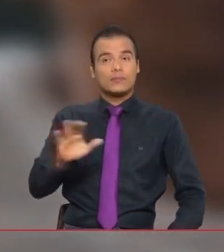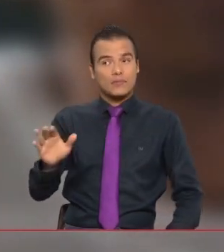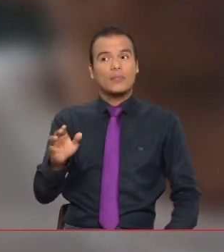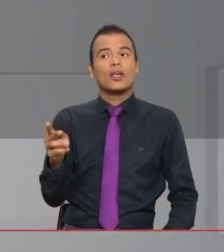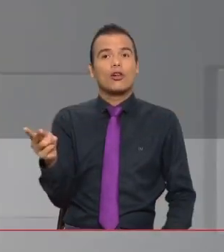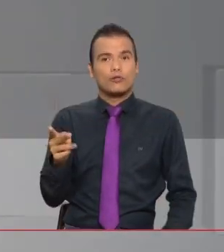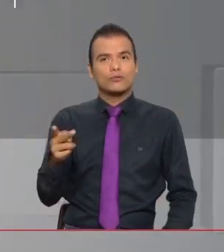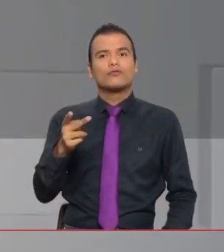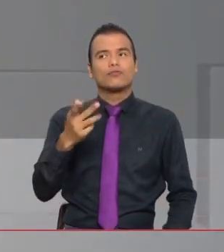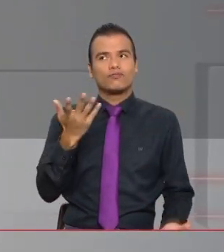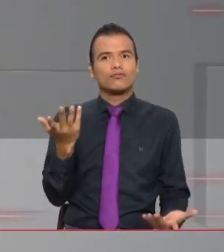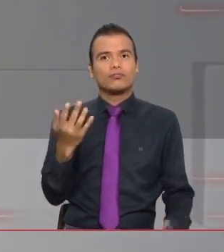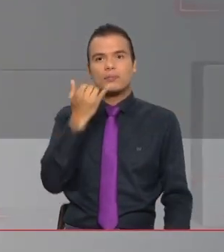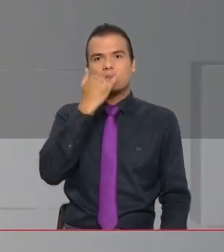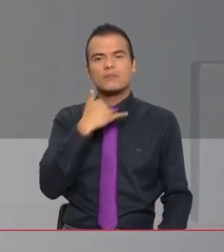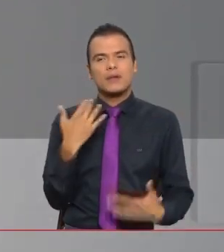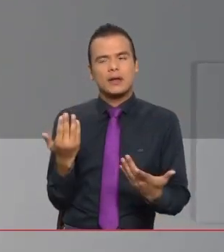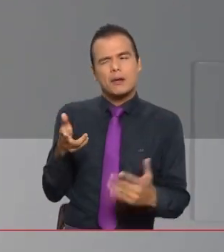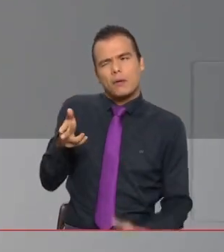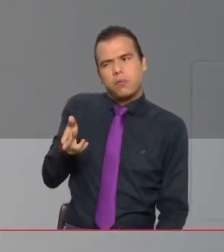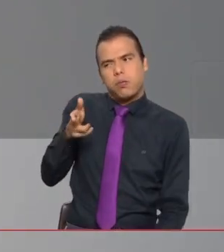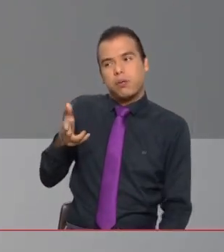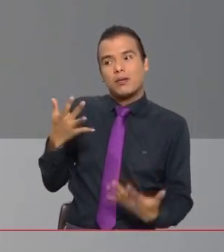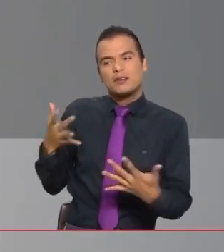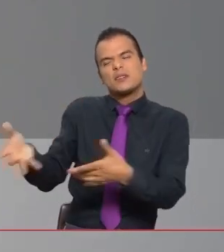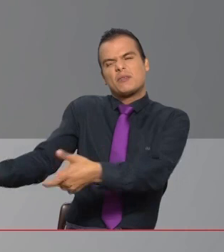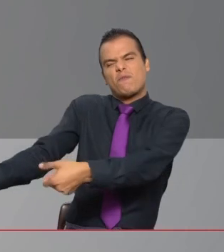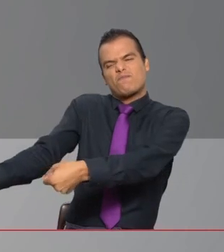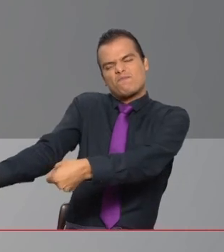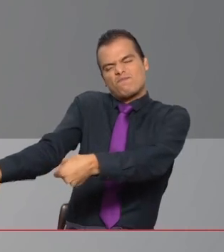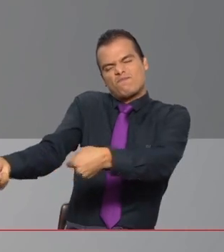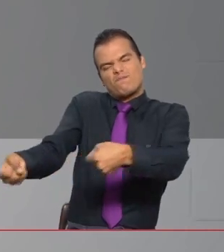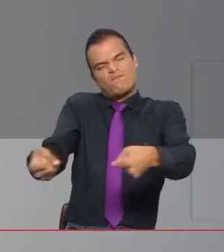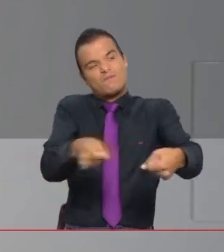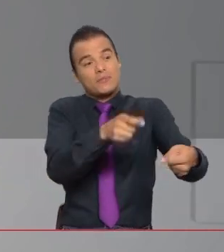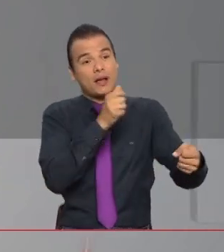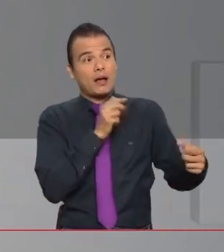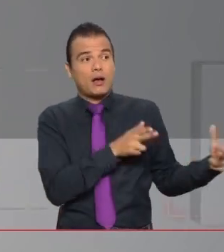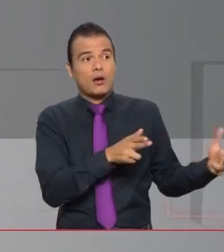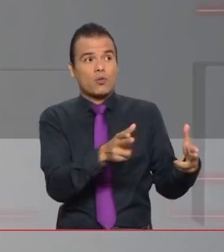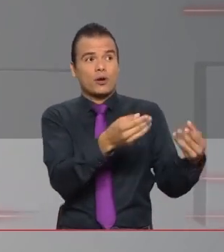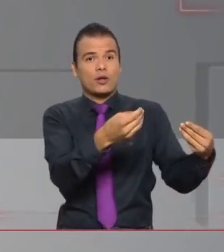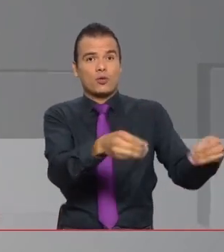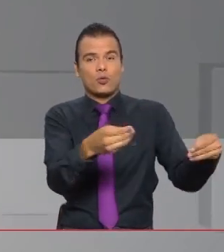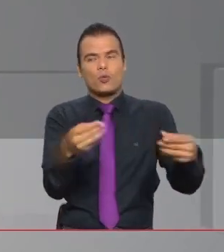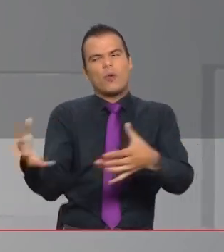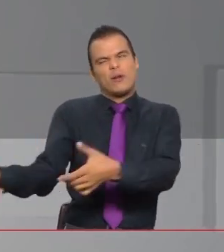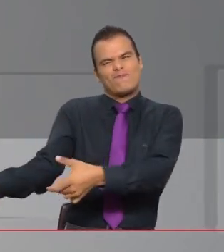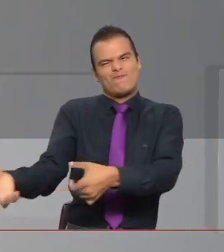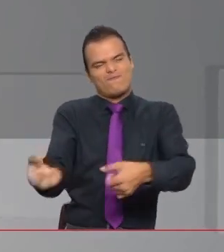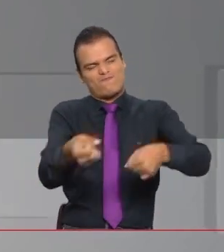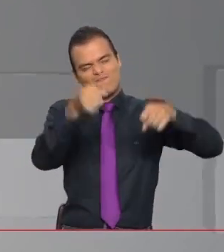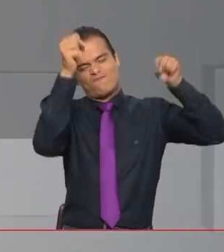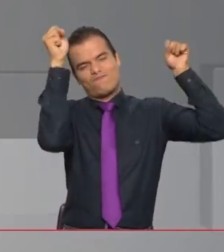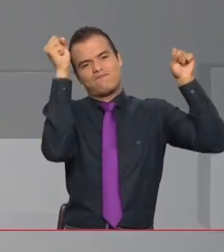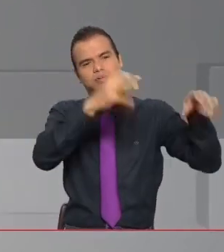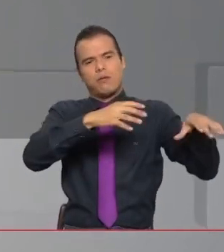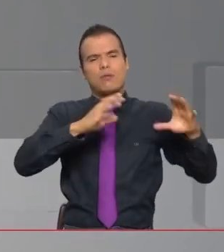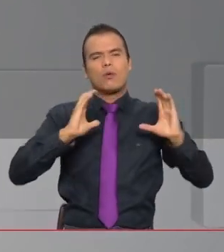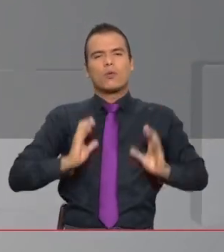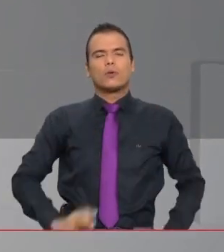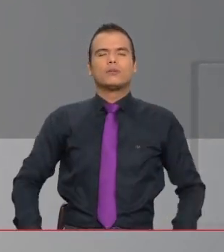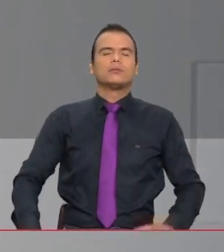río Tuluá. El homicidio y posterior intento de ocultar esa evidencia se hace de un